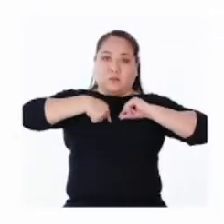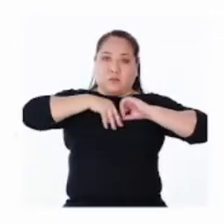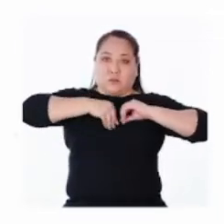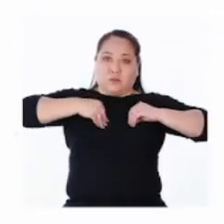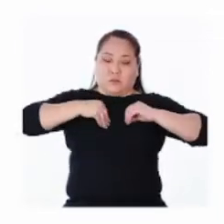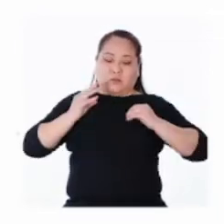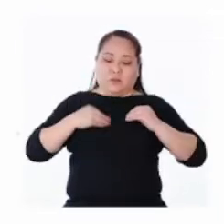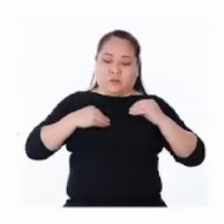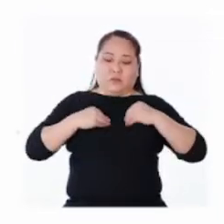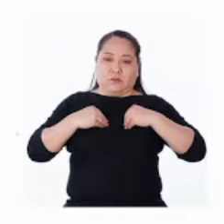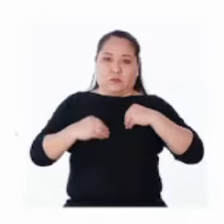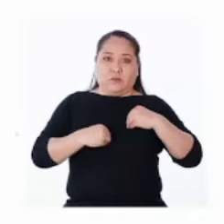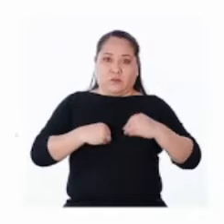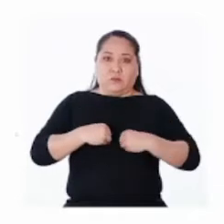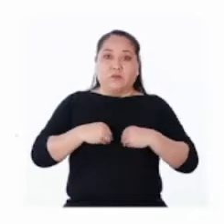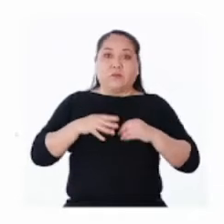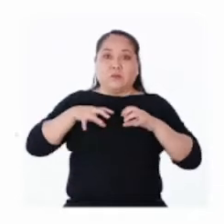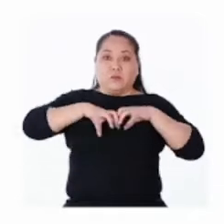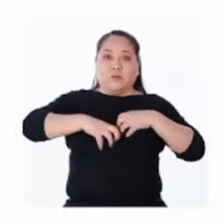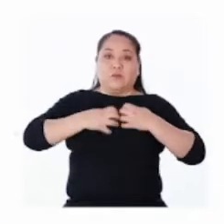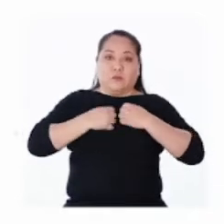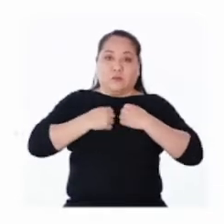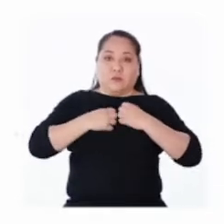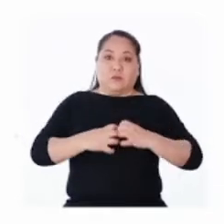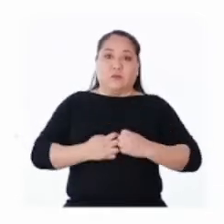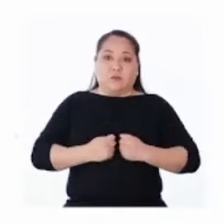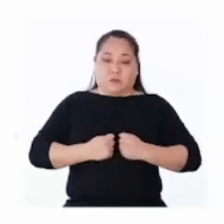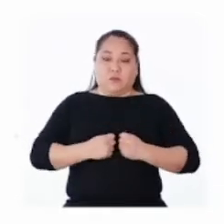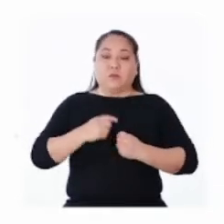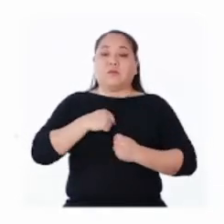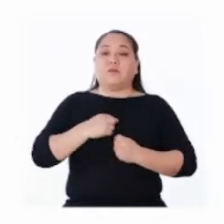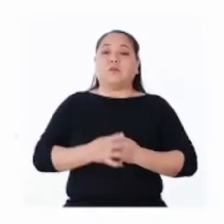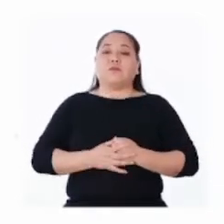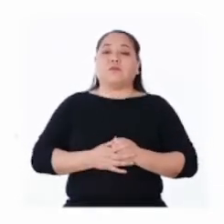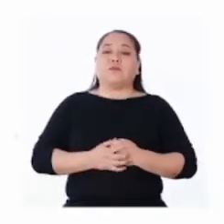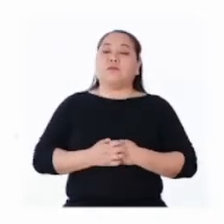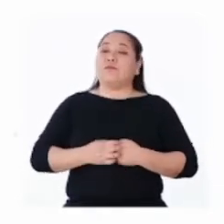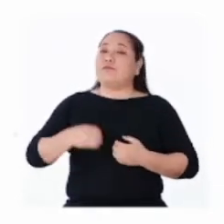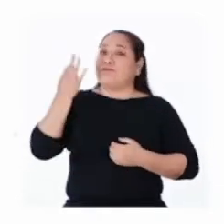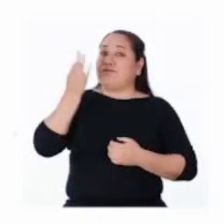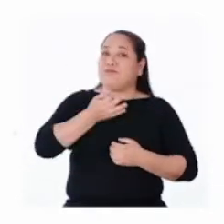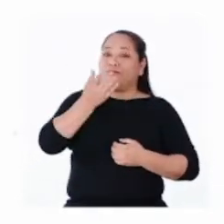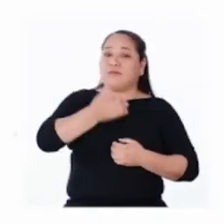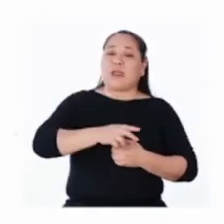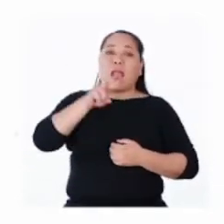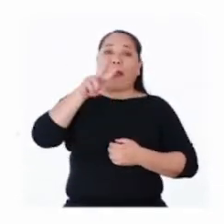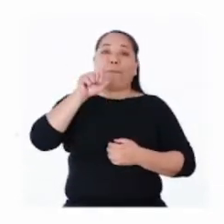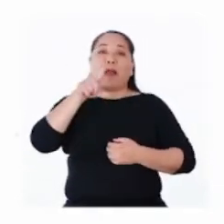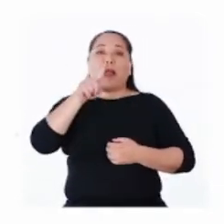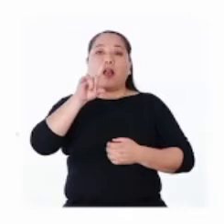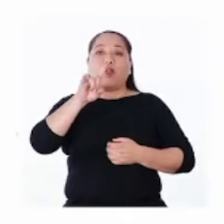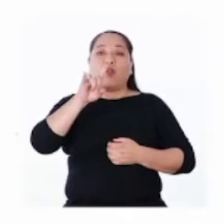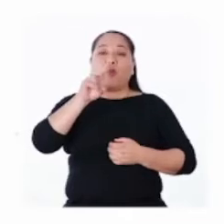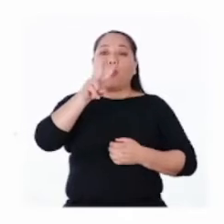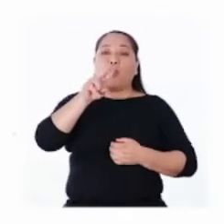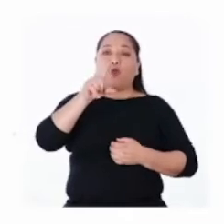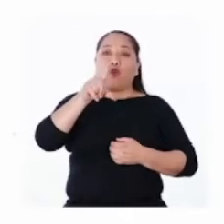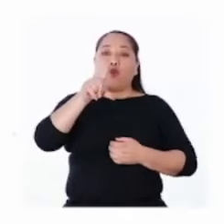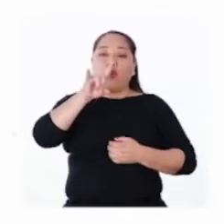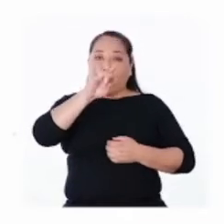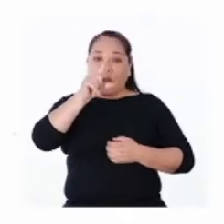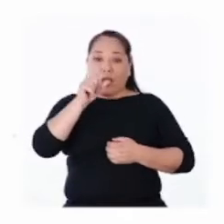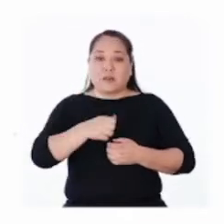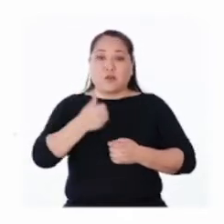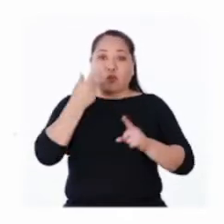paredes musculares de los ventrículos situados por debajo. En realidad, las válvulas auriculoventriculares